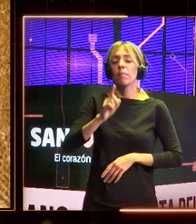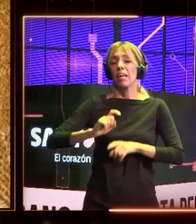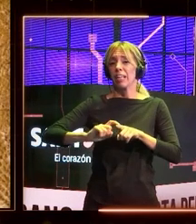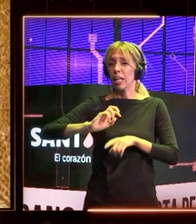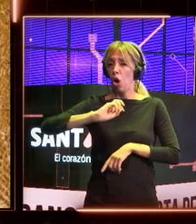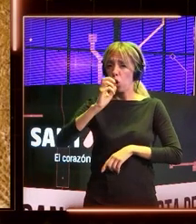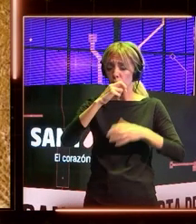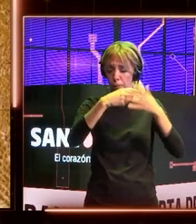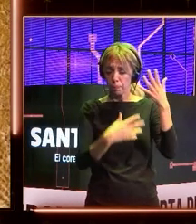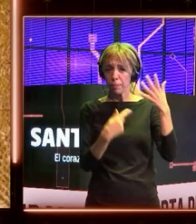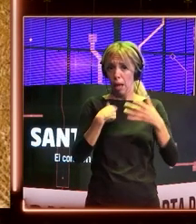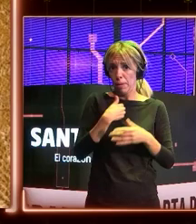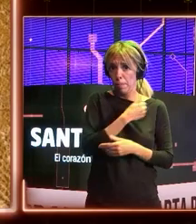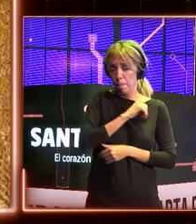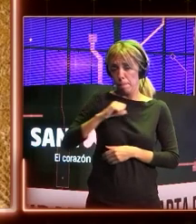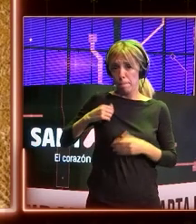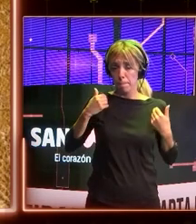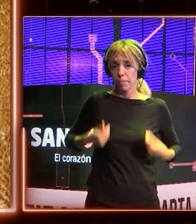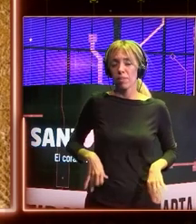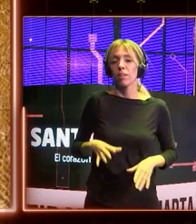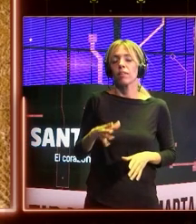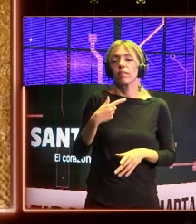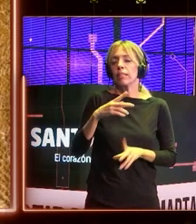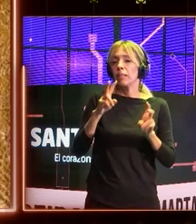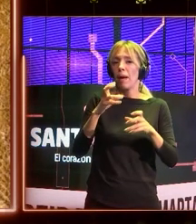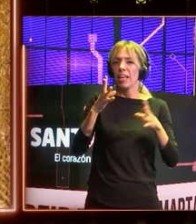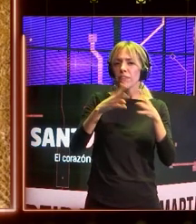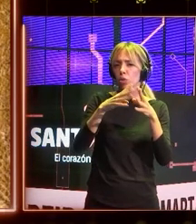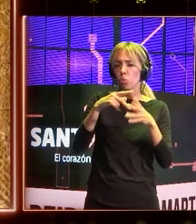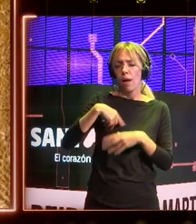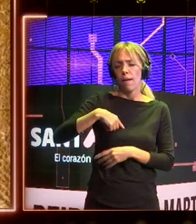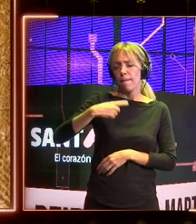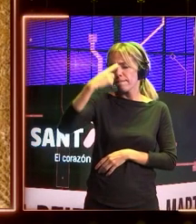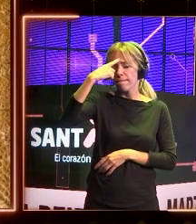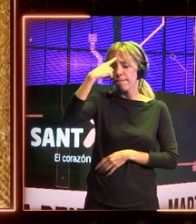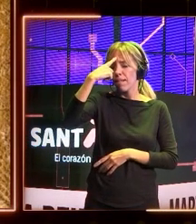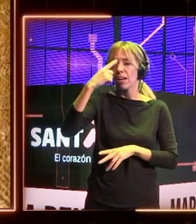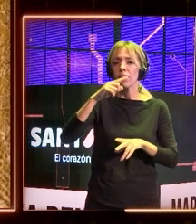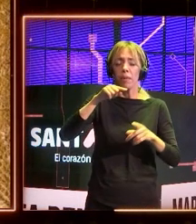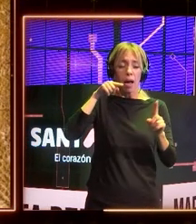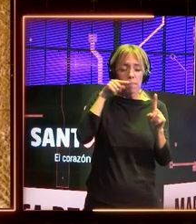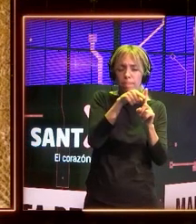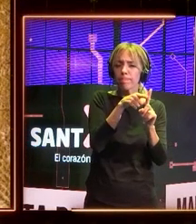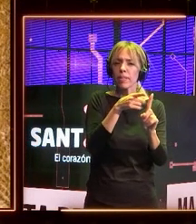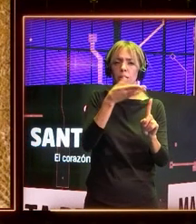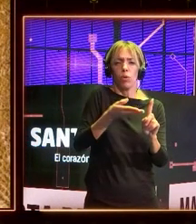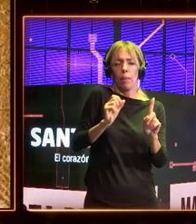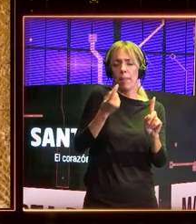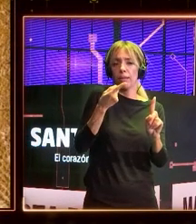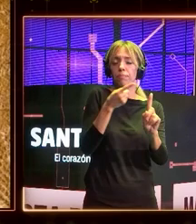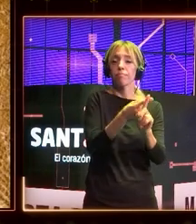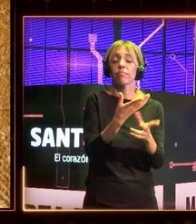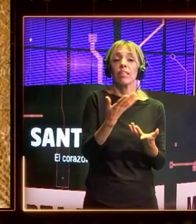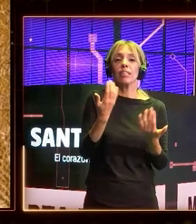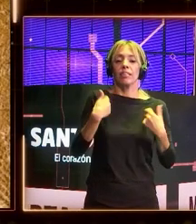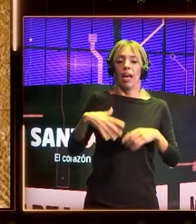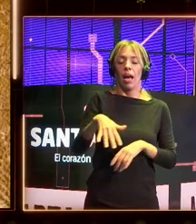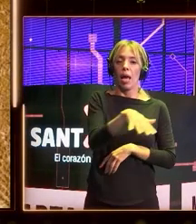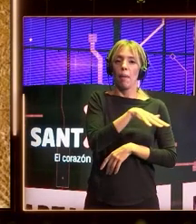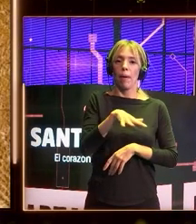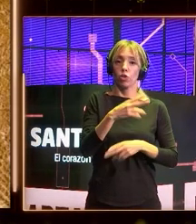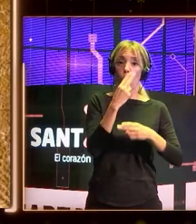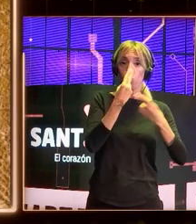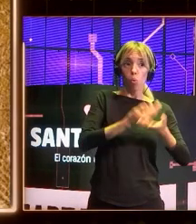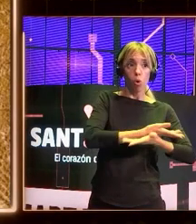que a mí personalmente, porque mi obsesión a la infraestructura me parece la más importante, que es que están colonizando espacios que deberían ser